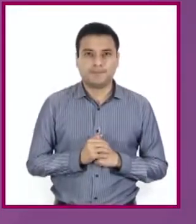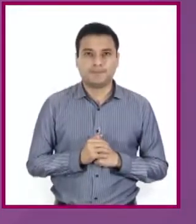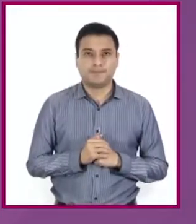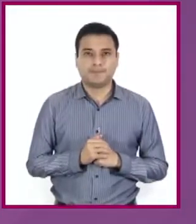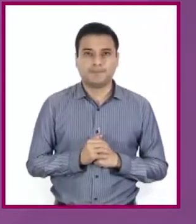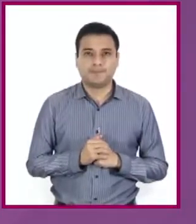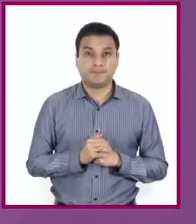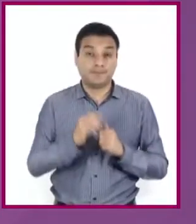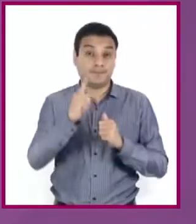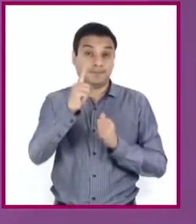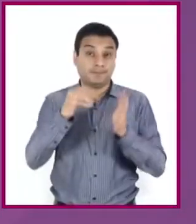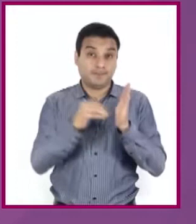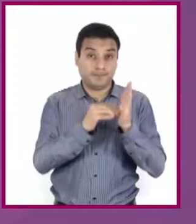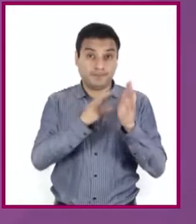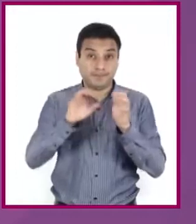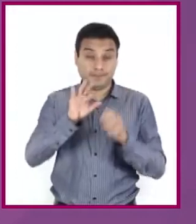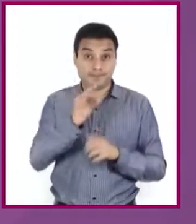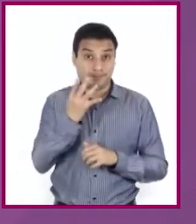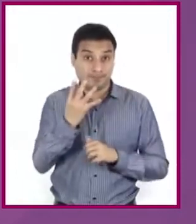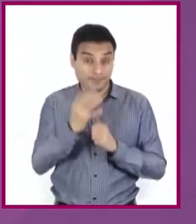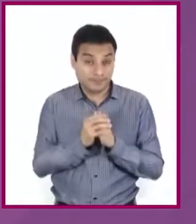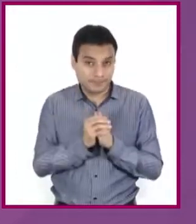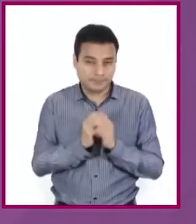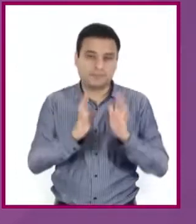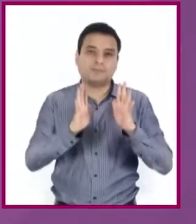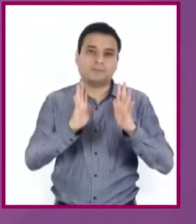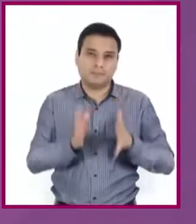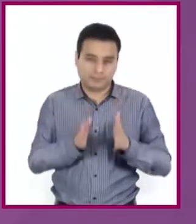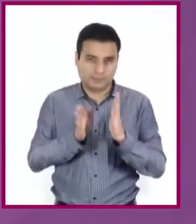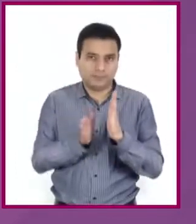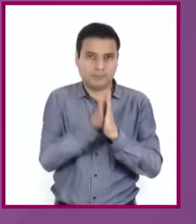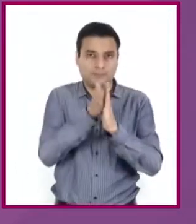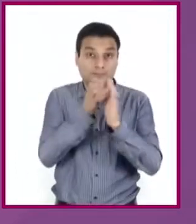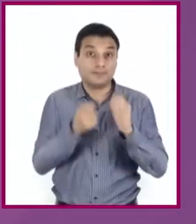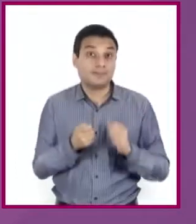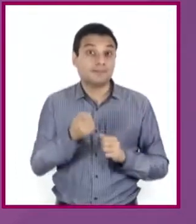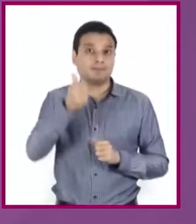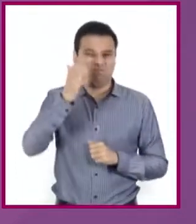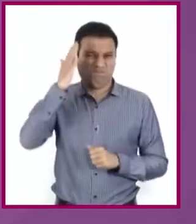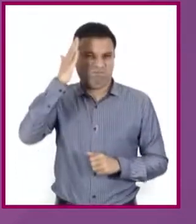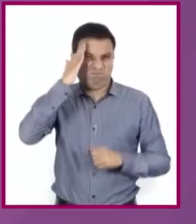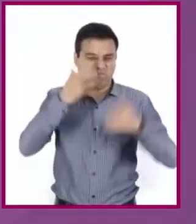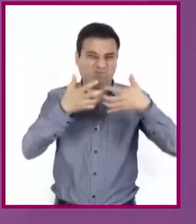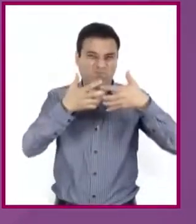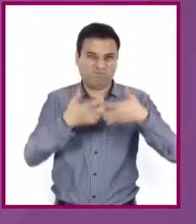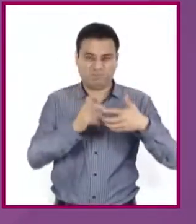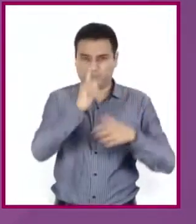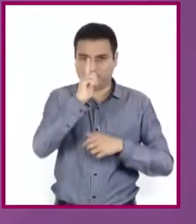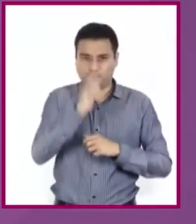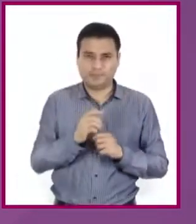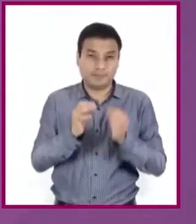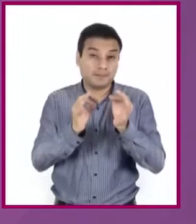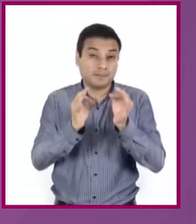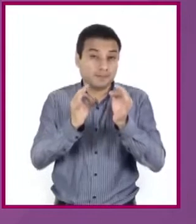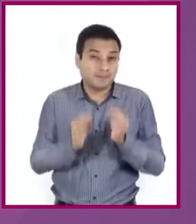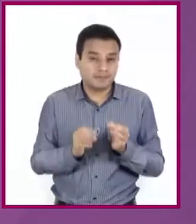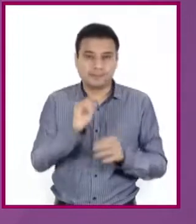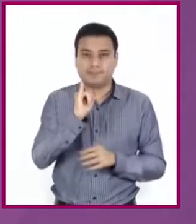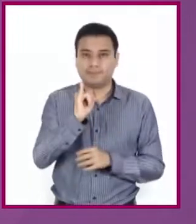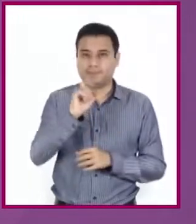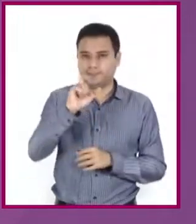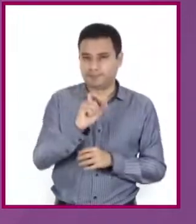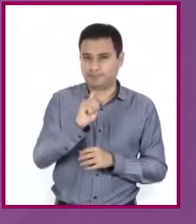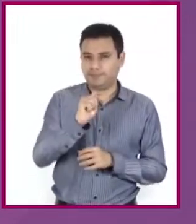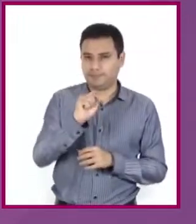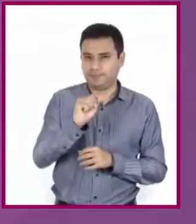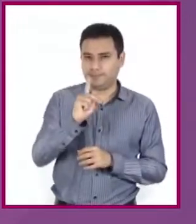Fue hasta 1944 cuando se construyó la primera central hidroeléctrica ubicada en Ixtapantongo, Estado